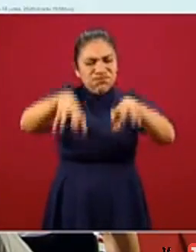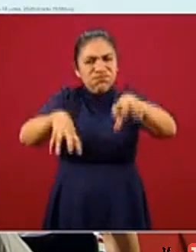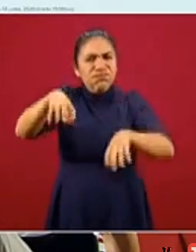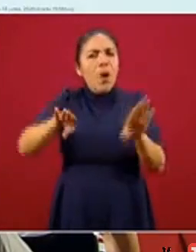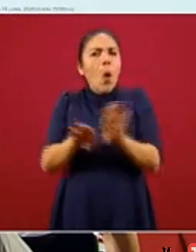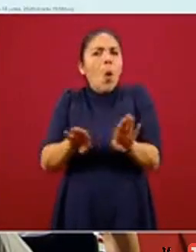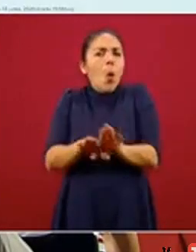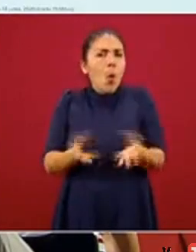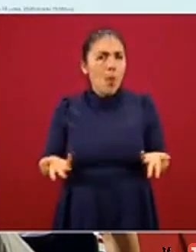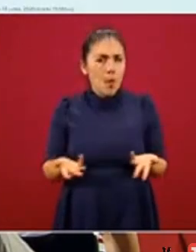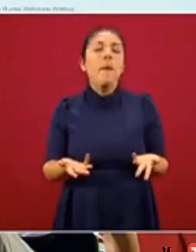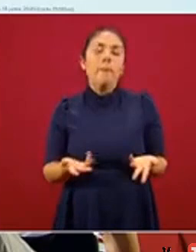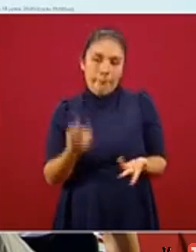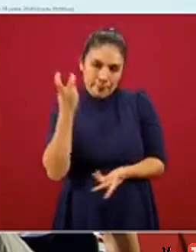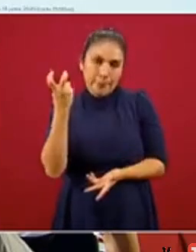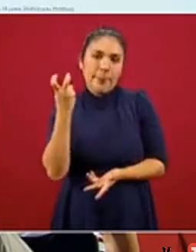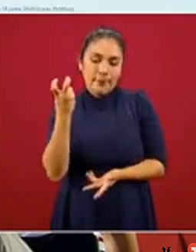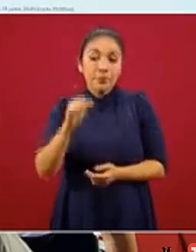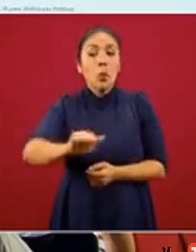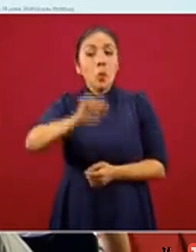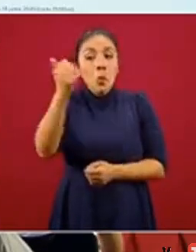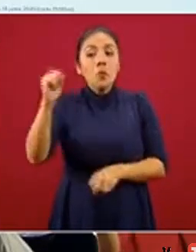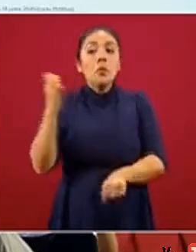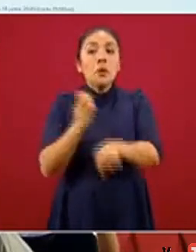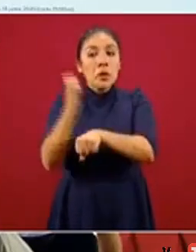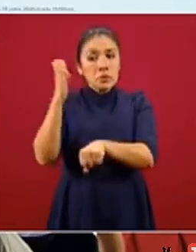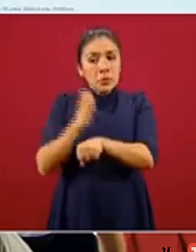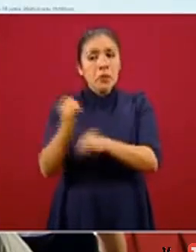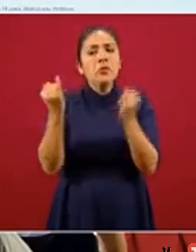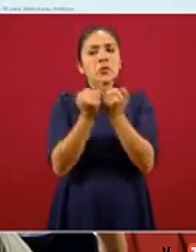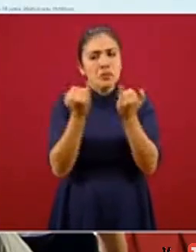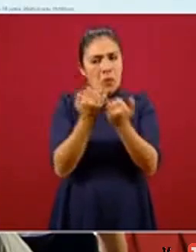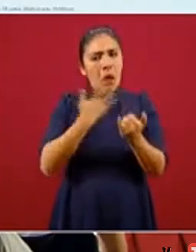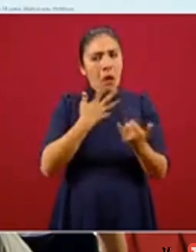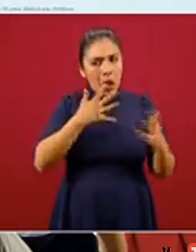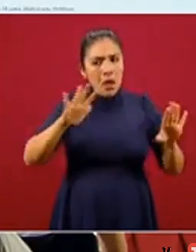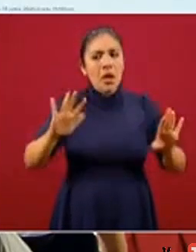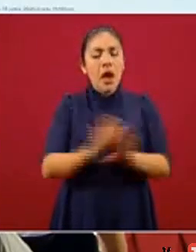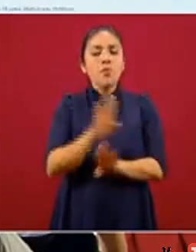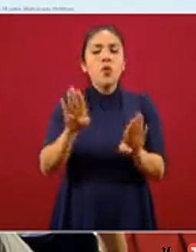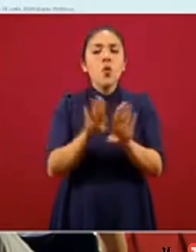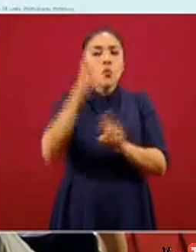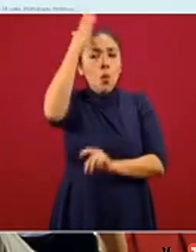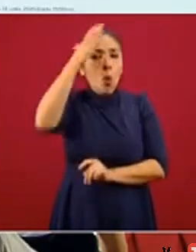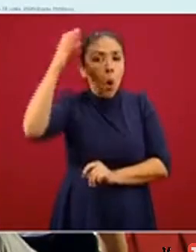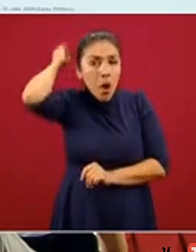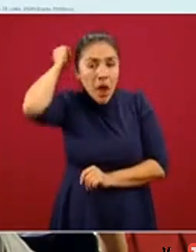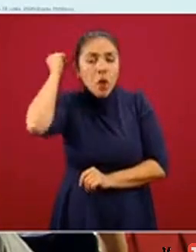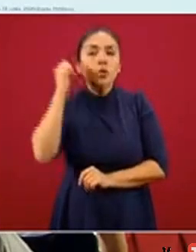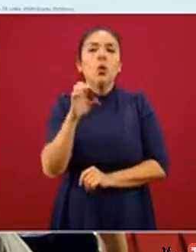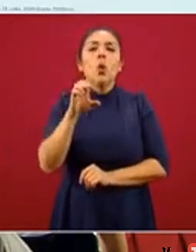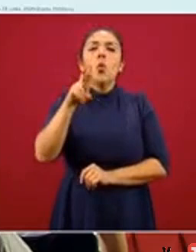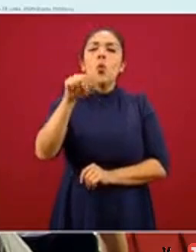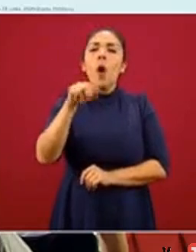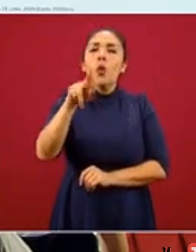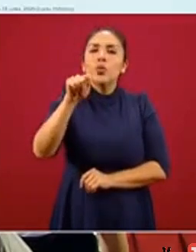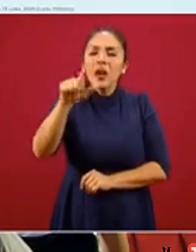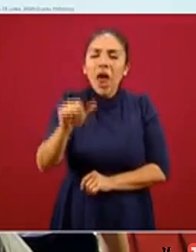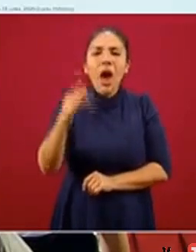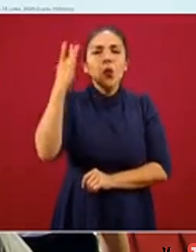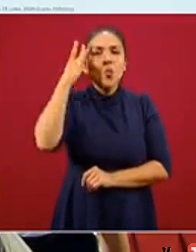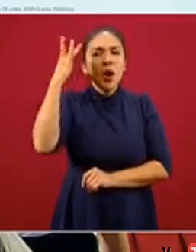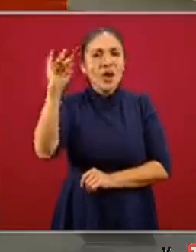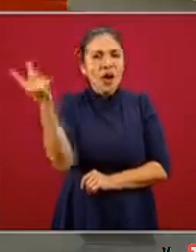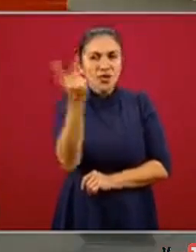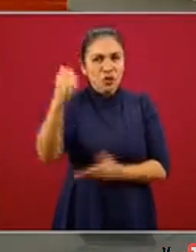de transmisión. Otros estados que también han estado ya con este cambio, Morelos, Cuautla y Cuernavaca, las dos ciudades más